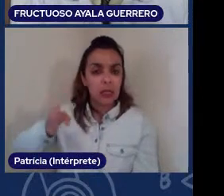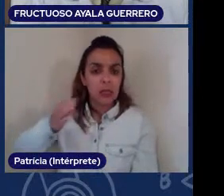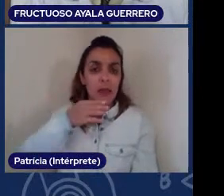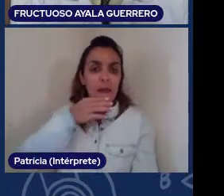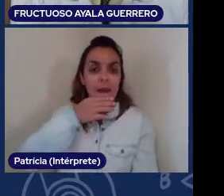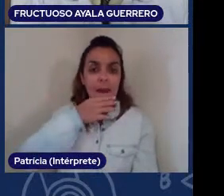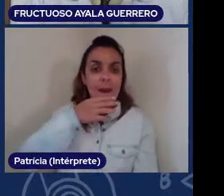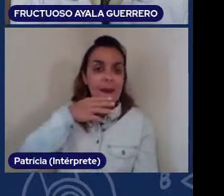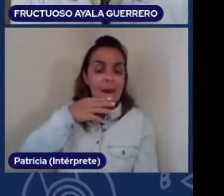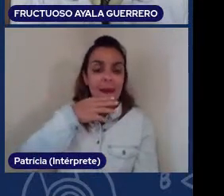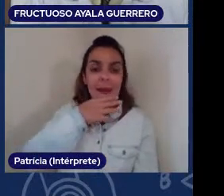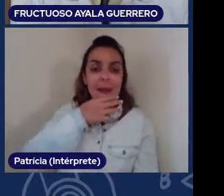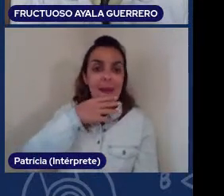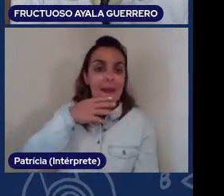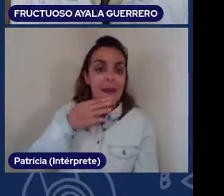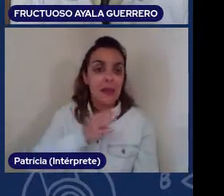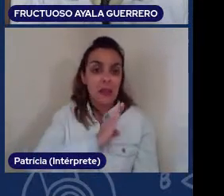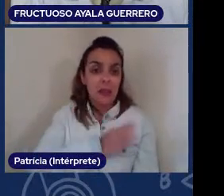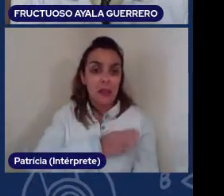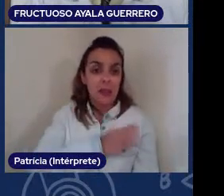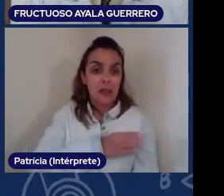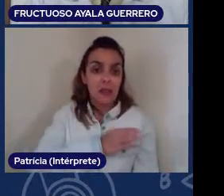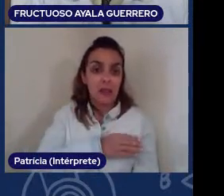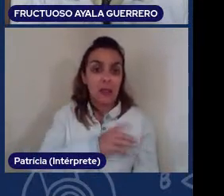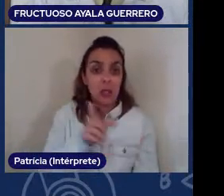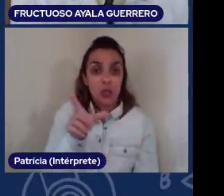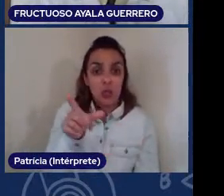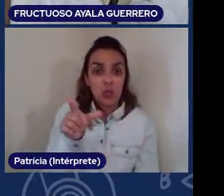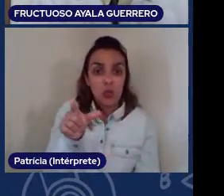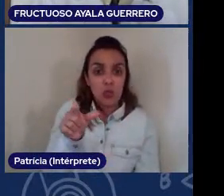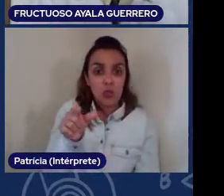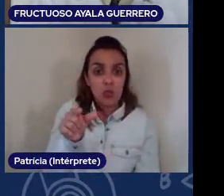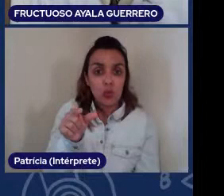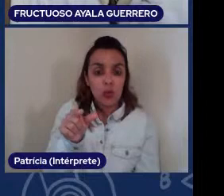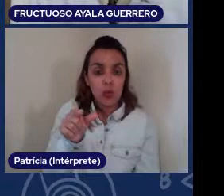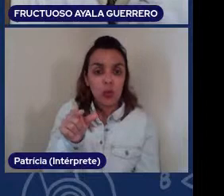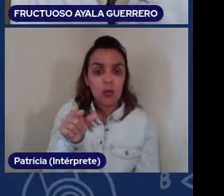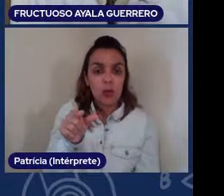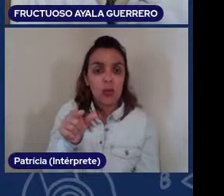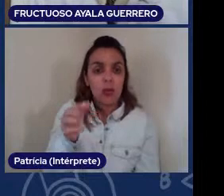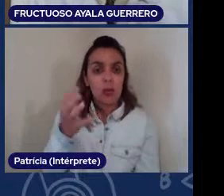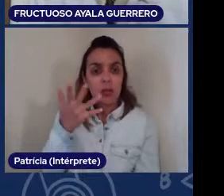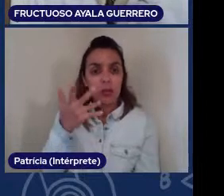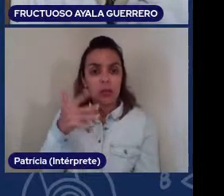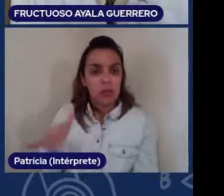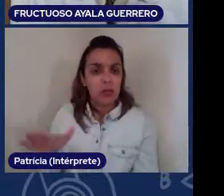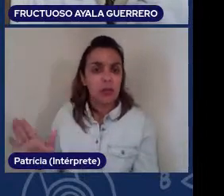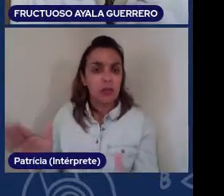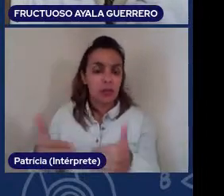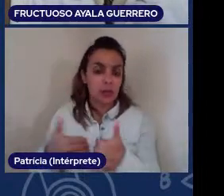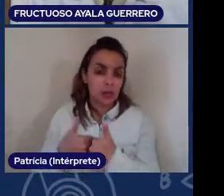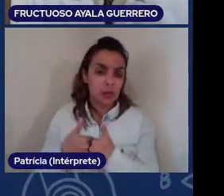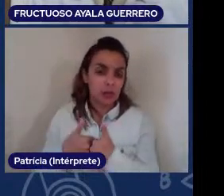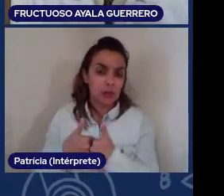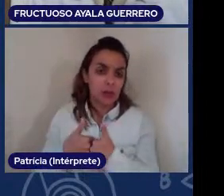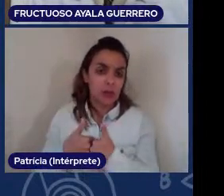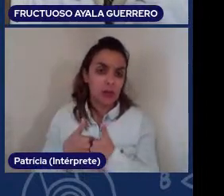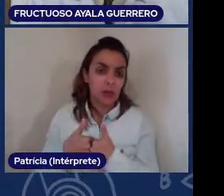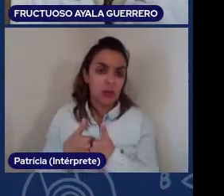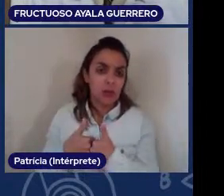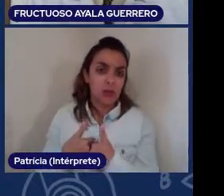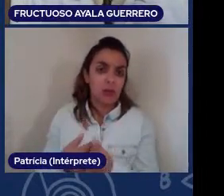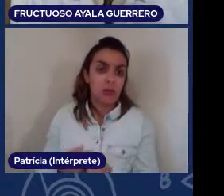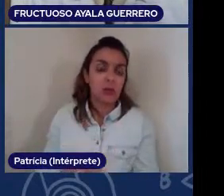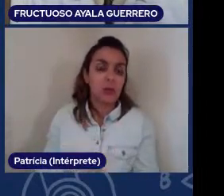entre latido cardíaco es más corto en los niños con autismo que en los niños sanos. Es